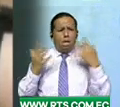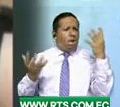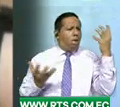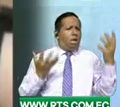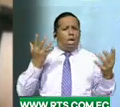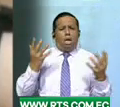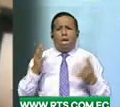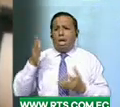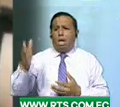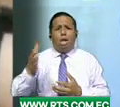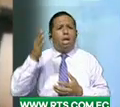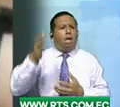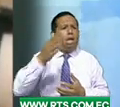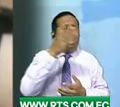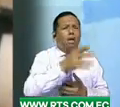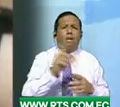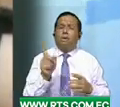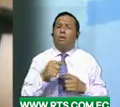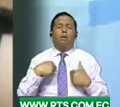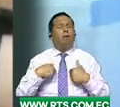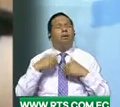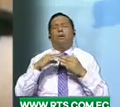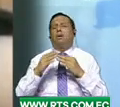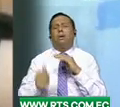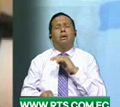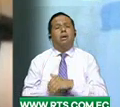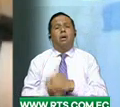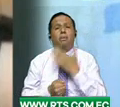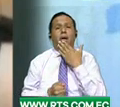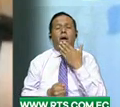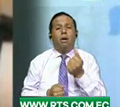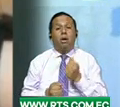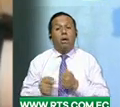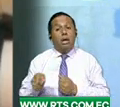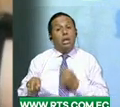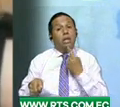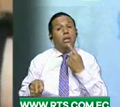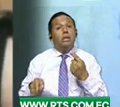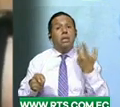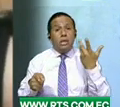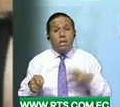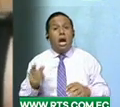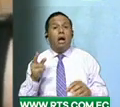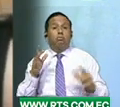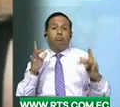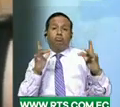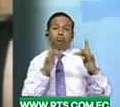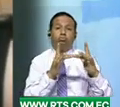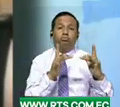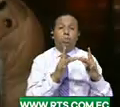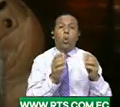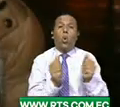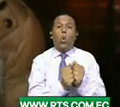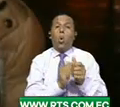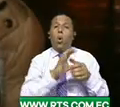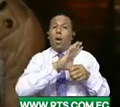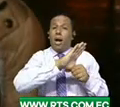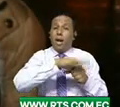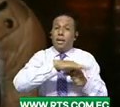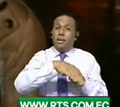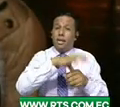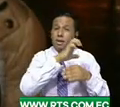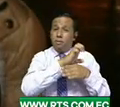vez, yendo de refugio en refugio. Diego señala que ya se puso en contacto con Cancillería, sin embargo, aún